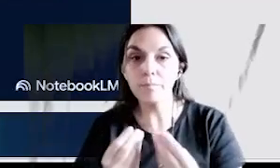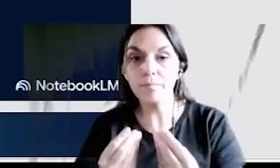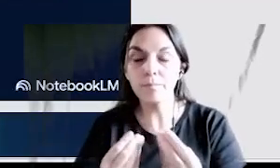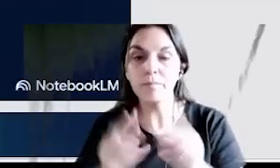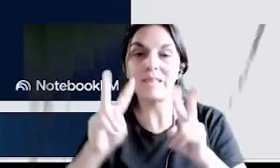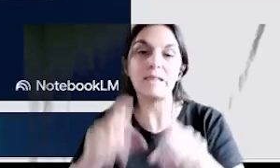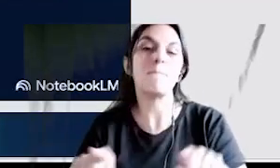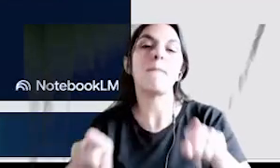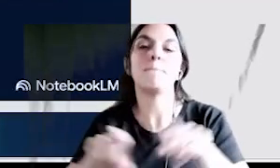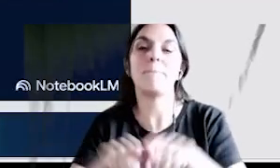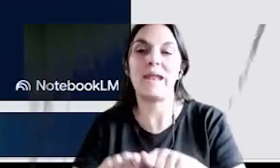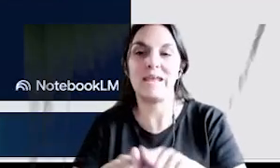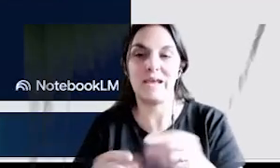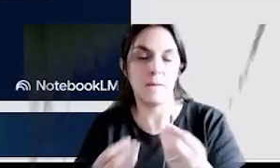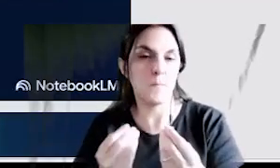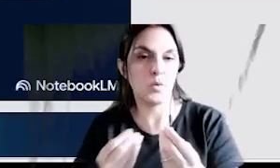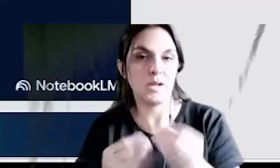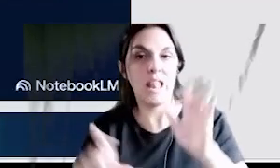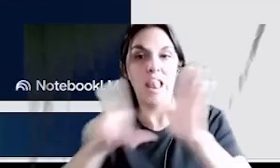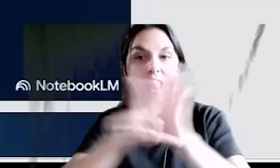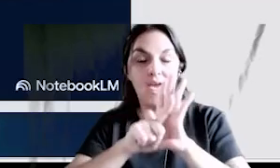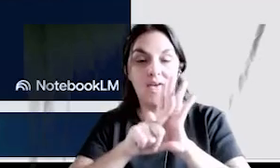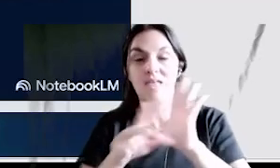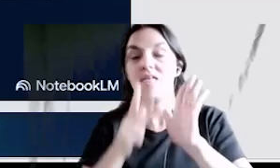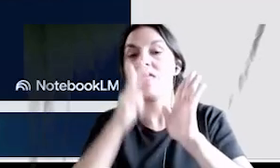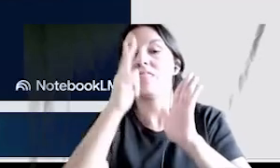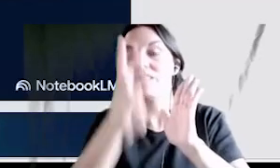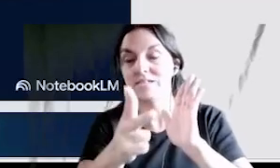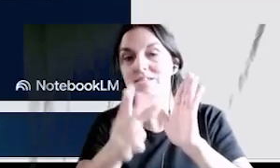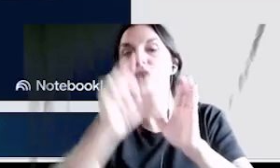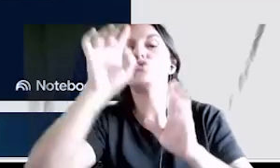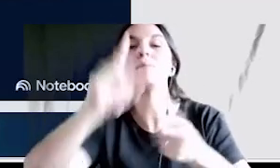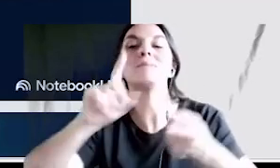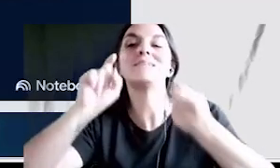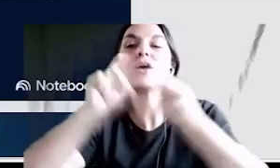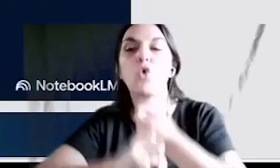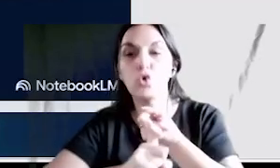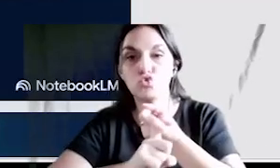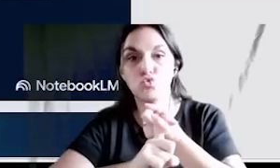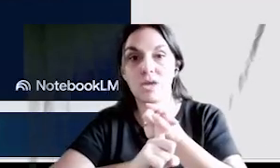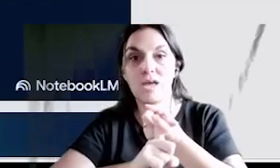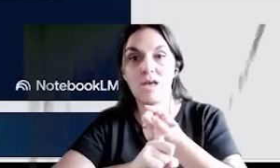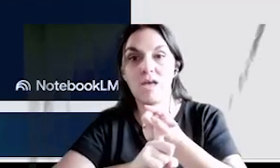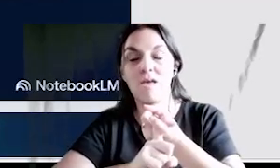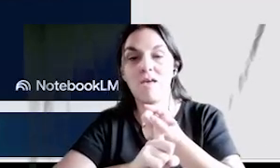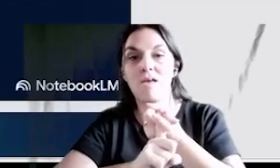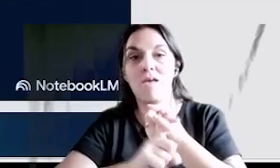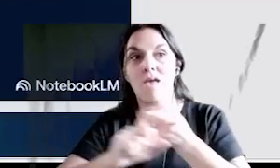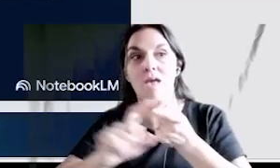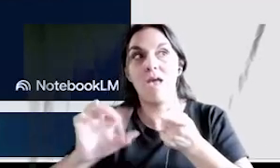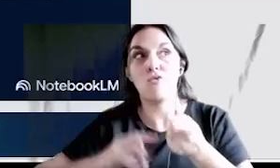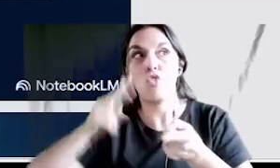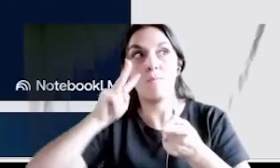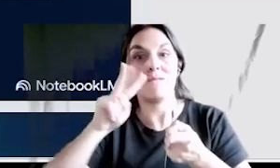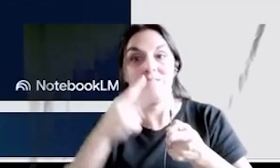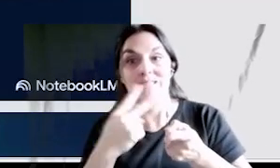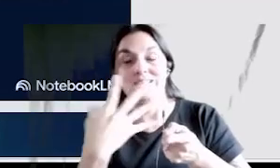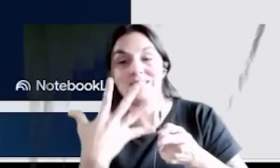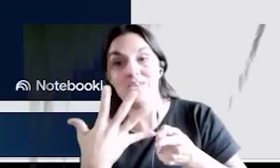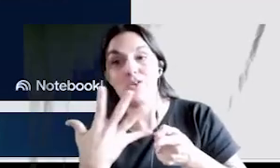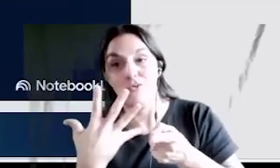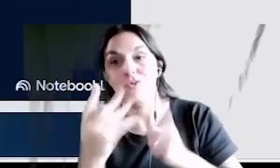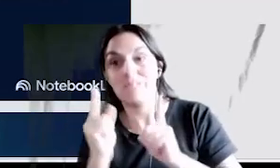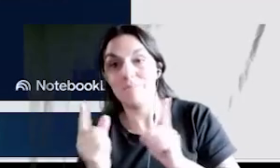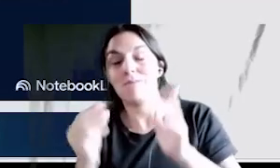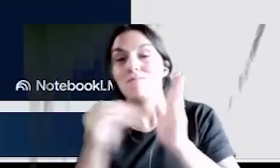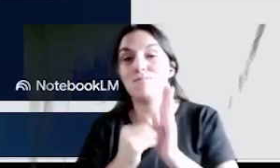la pareja, porque la ley específicamente decía cónyuge, y hoy, en el año 2025, agrega